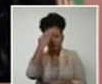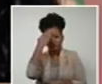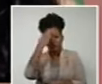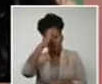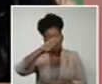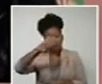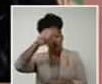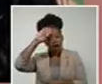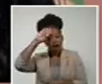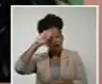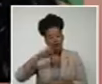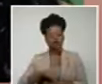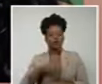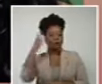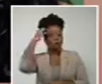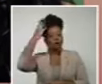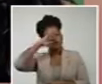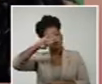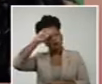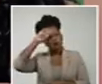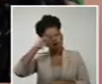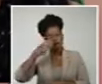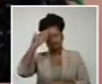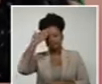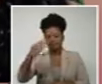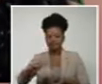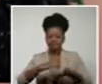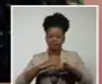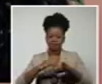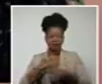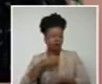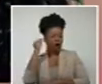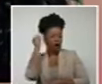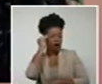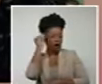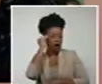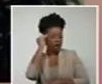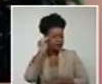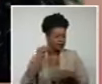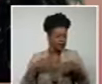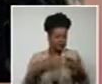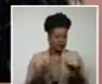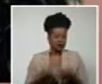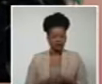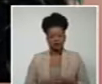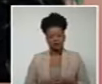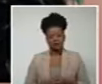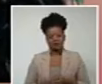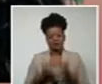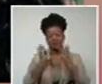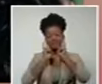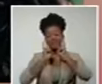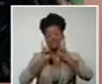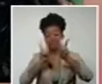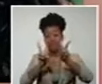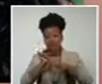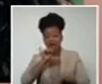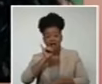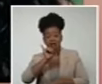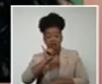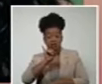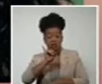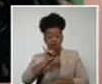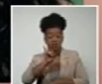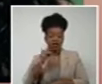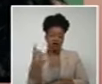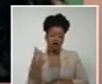su solidaridad. También aprendí lo que es vivir por 6 años en